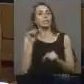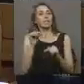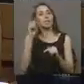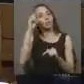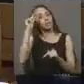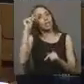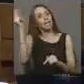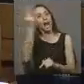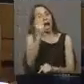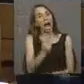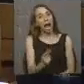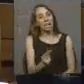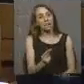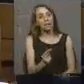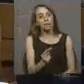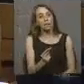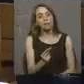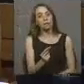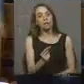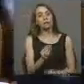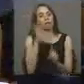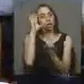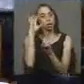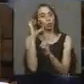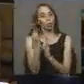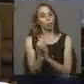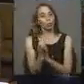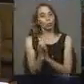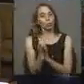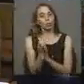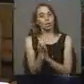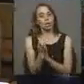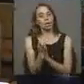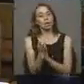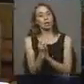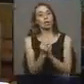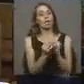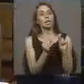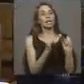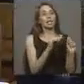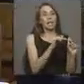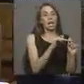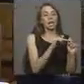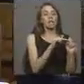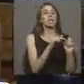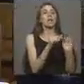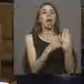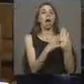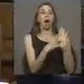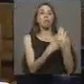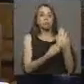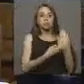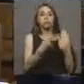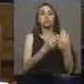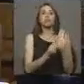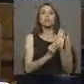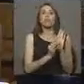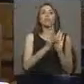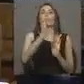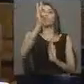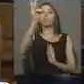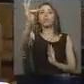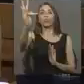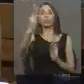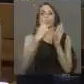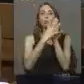día en el arte y en la cultura. Y nos está proyectando hacia el futuro. Insisto en que quiero felicitar